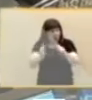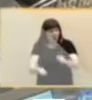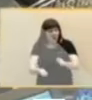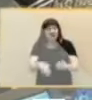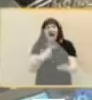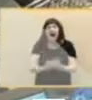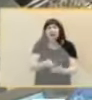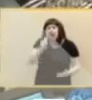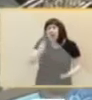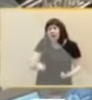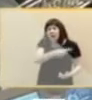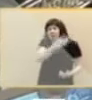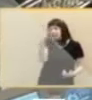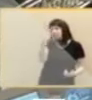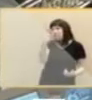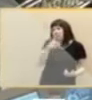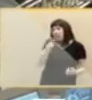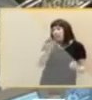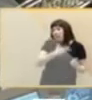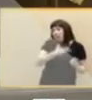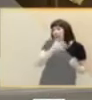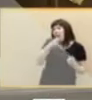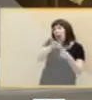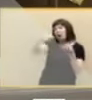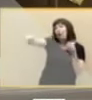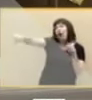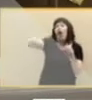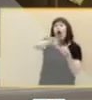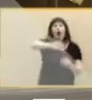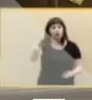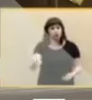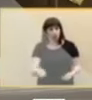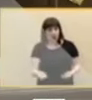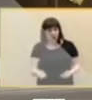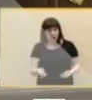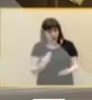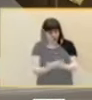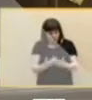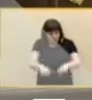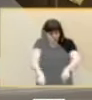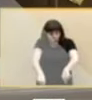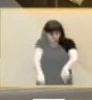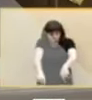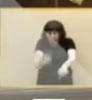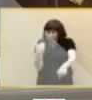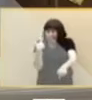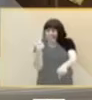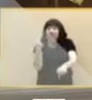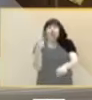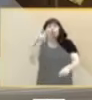que tres jueces digan misa, me da igual. Claro, yo he tenido que ganar tres sentencias de jueces prevaricadores